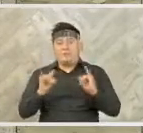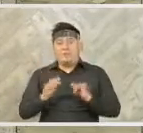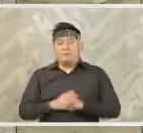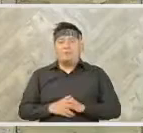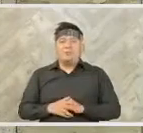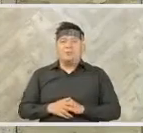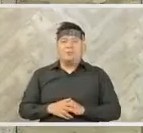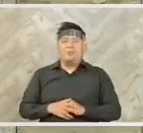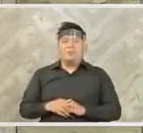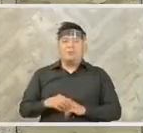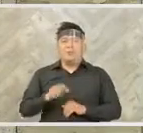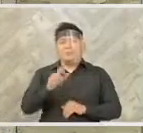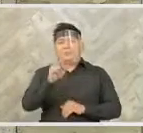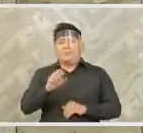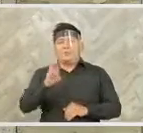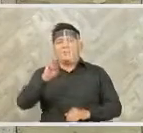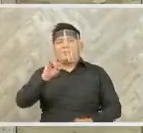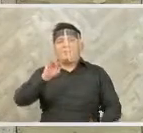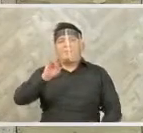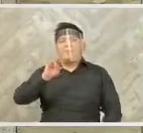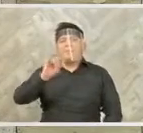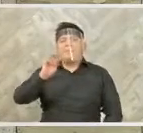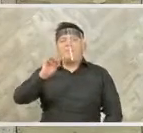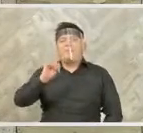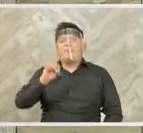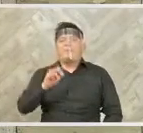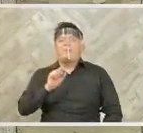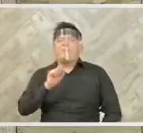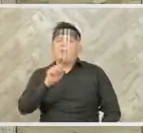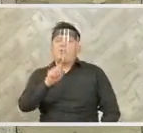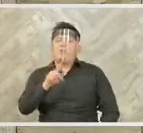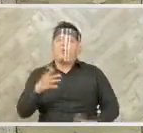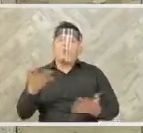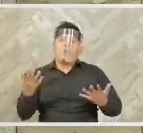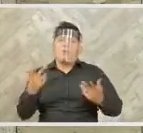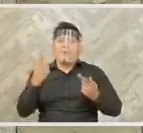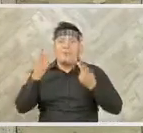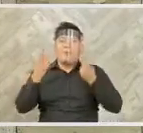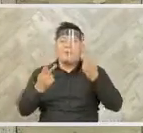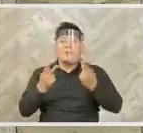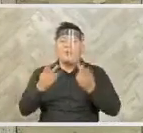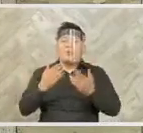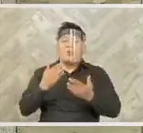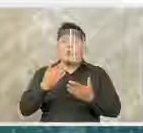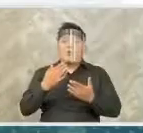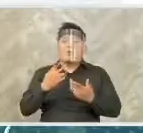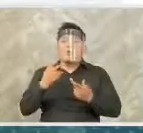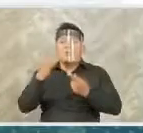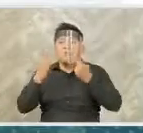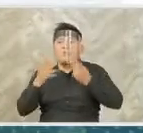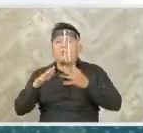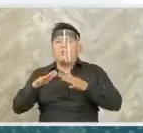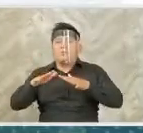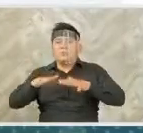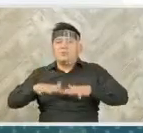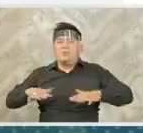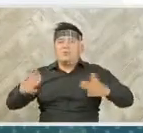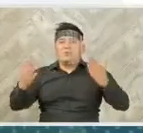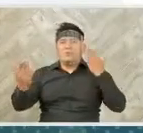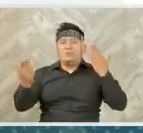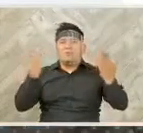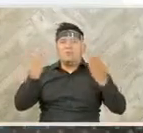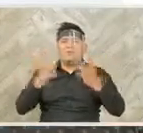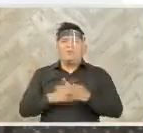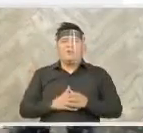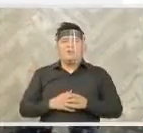Miriam Cuadros, que dice, ¿cuándo van a comenzar las visitas? ¿Cuándo van a comenzar a visitar la zona rural nuevamente y qué